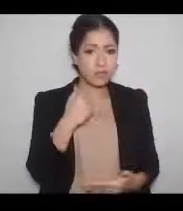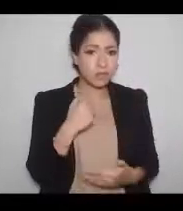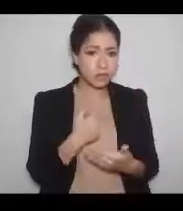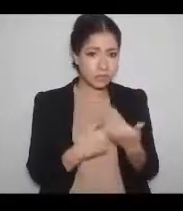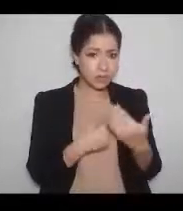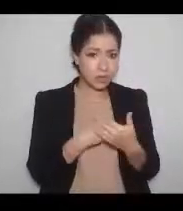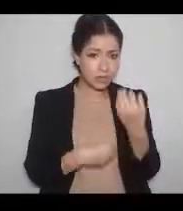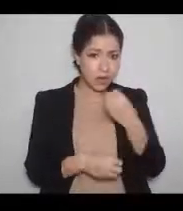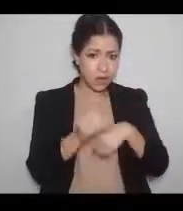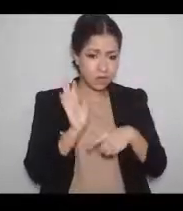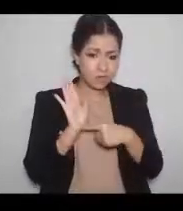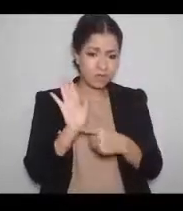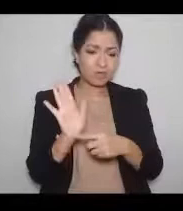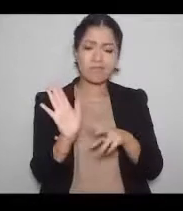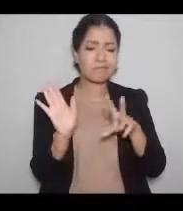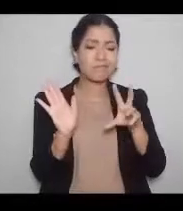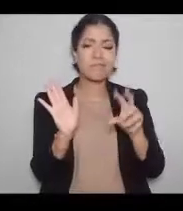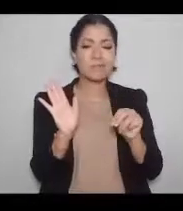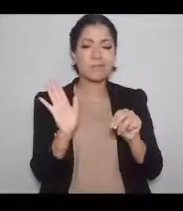Esta función.